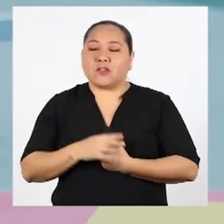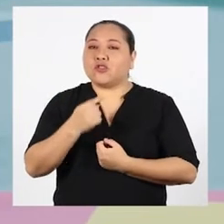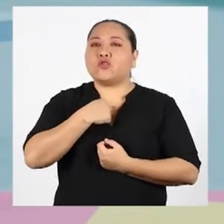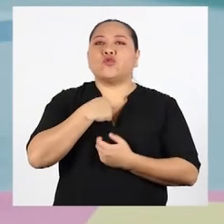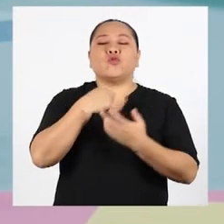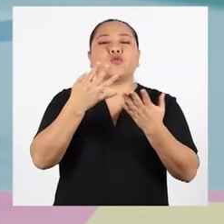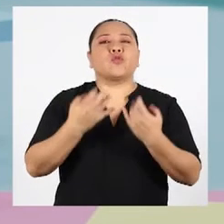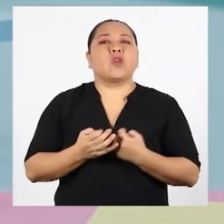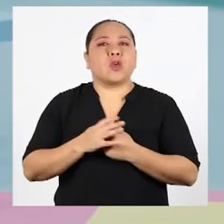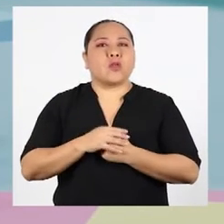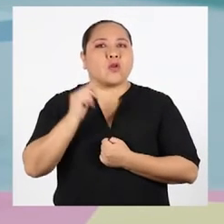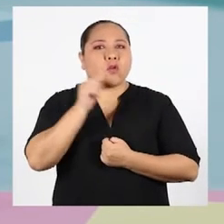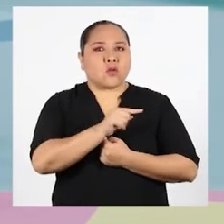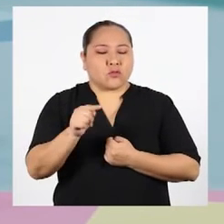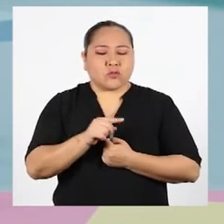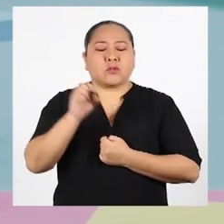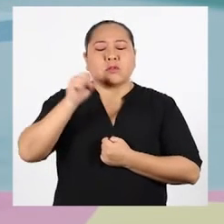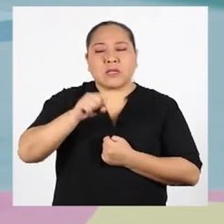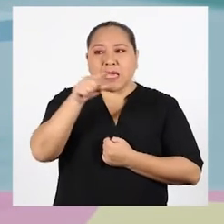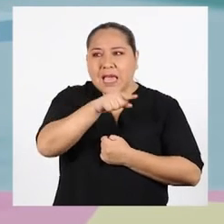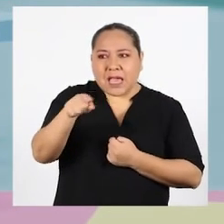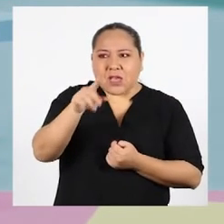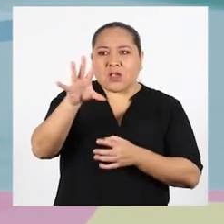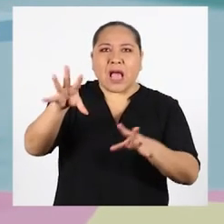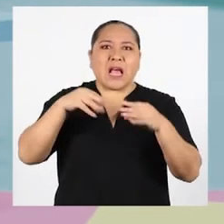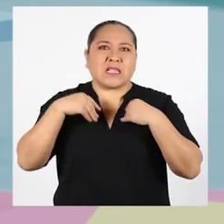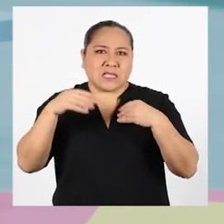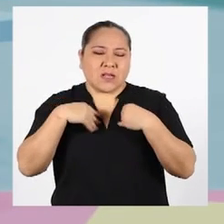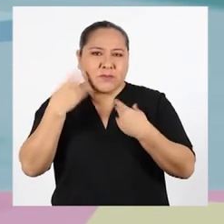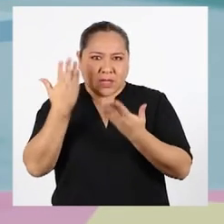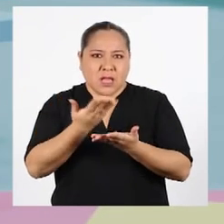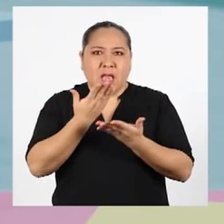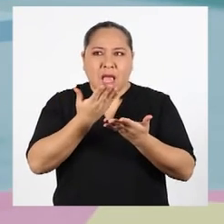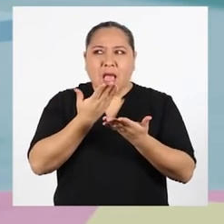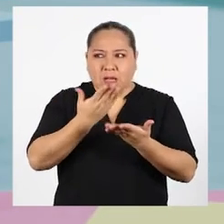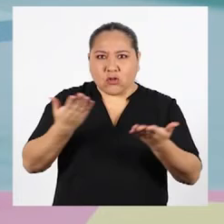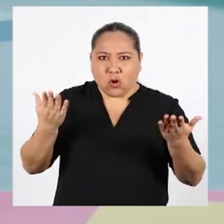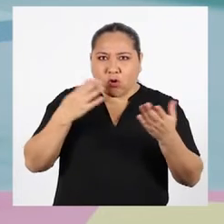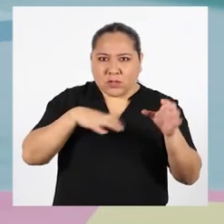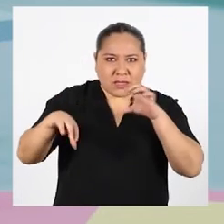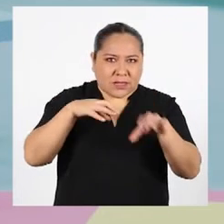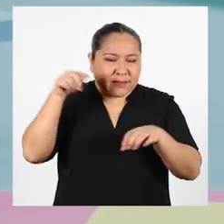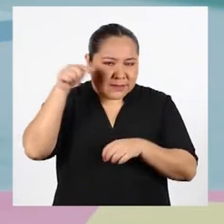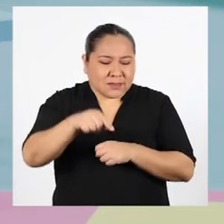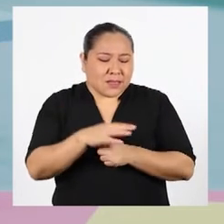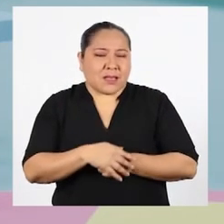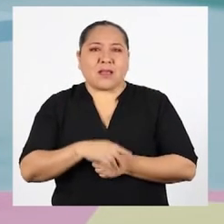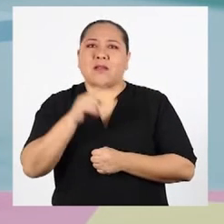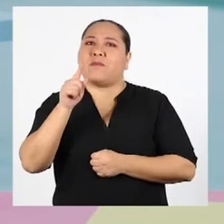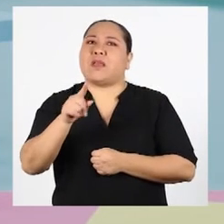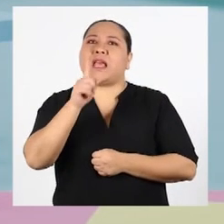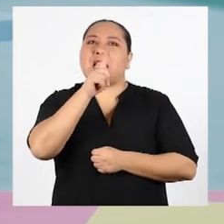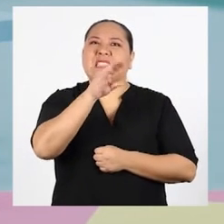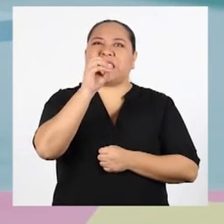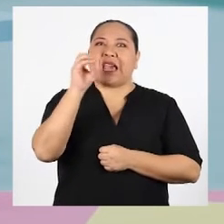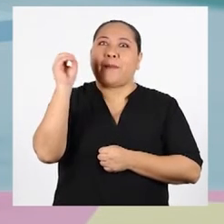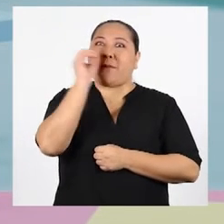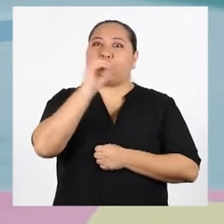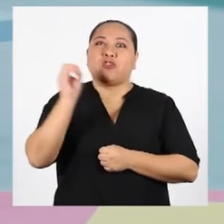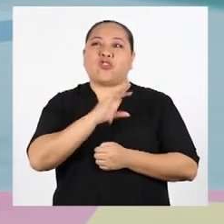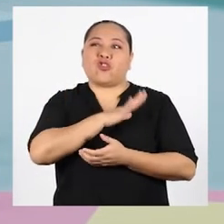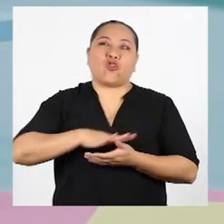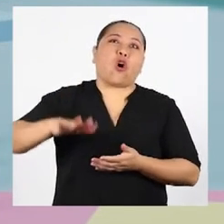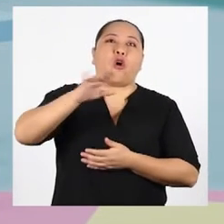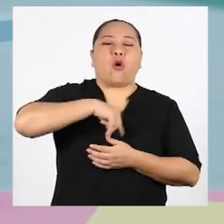caso, yo lo que quiero es eso. Convencer a todos de realizar acciones para lograr que el 100% de peruanas y